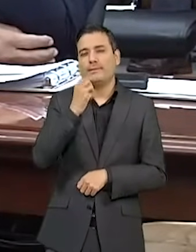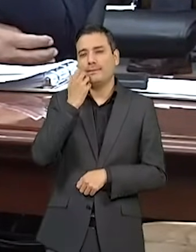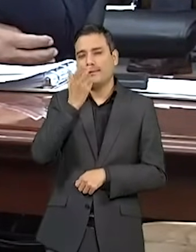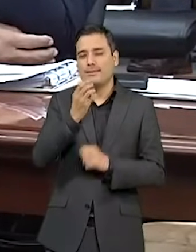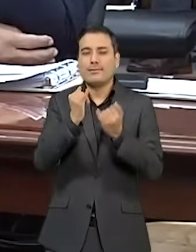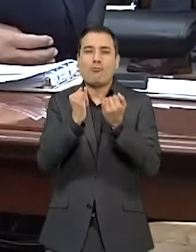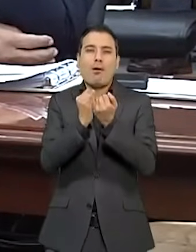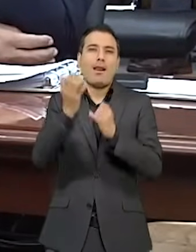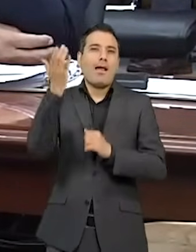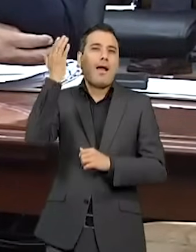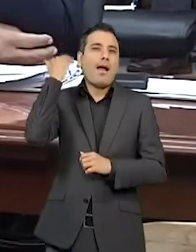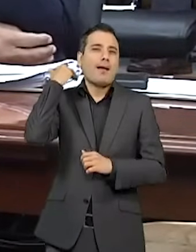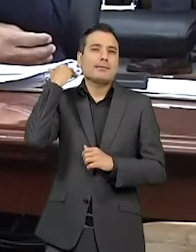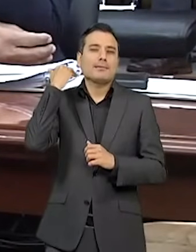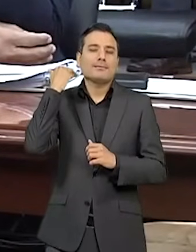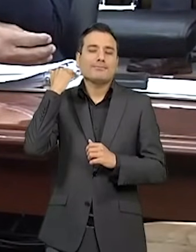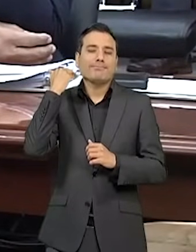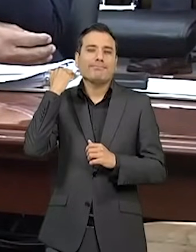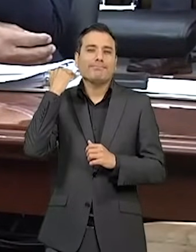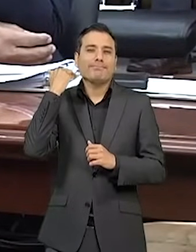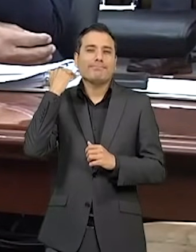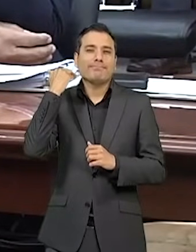recuerdo, de la pareja